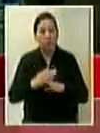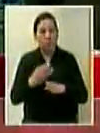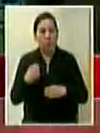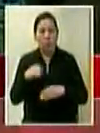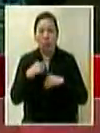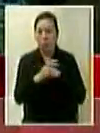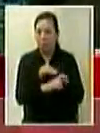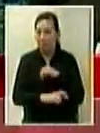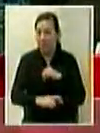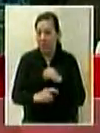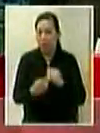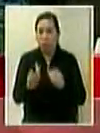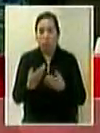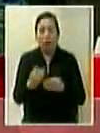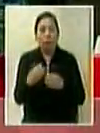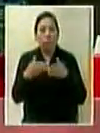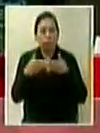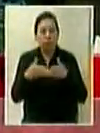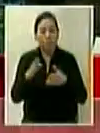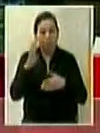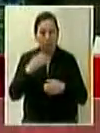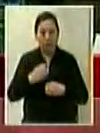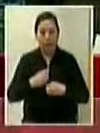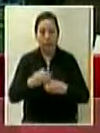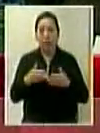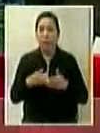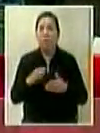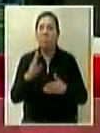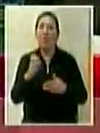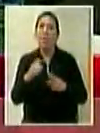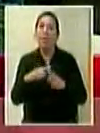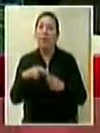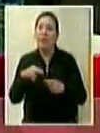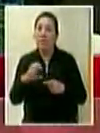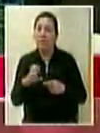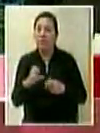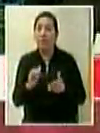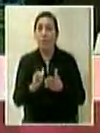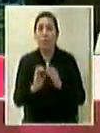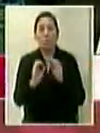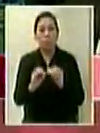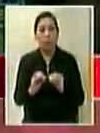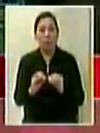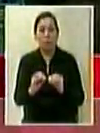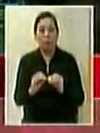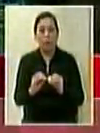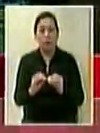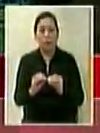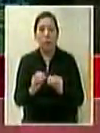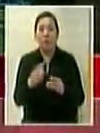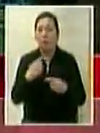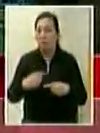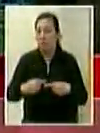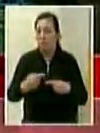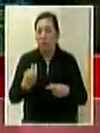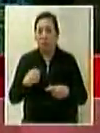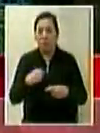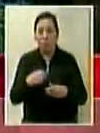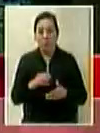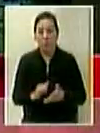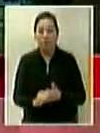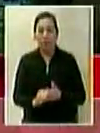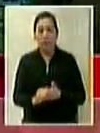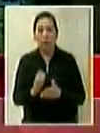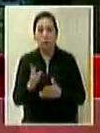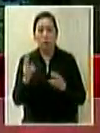nuestro país de una fragata militar de la Armada Británica, lo que ha puesto en discusión la acción de nuestra Cancillería